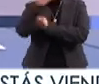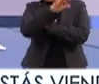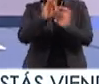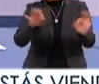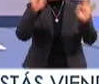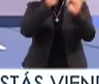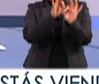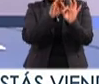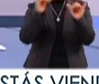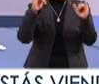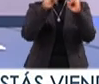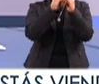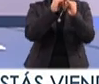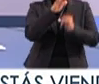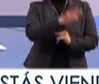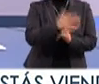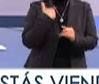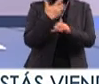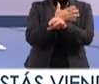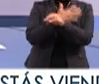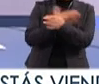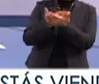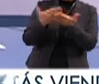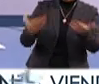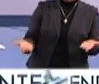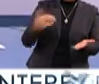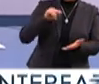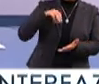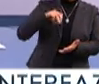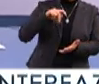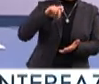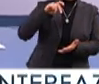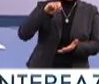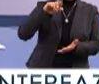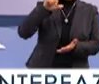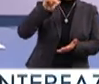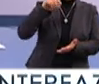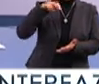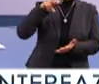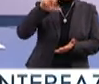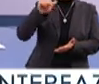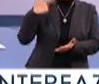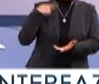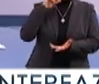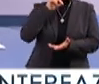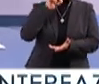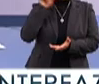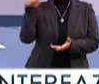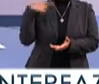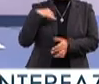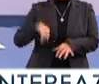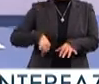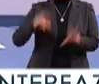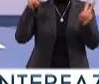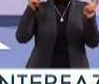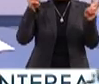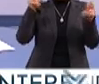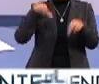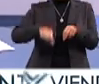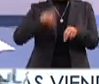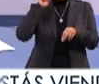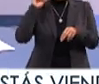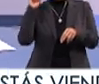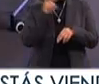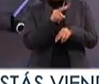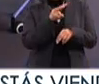importantísima institución y nos acompaña Amapola Nava reportera de esta agencia y vamos a hablar de un tema muy interesante Amapola hoy está